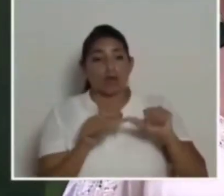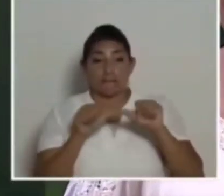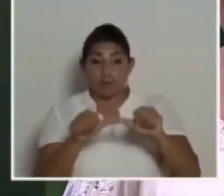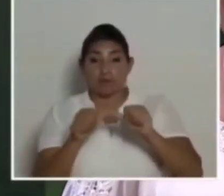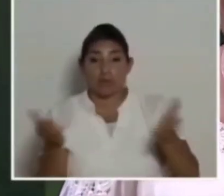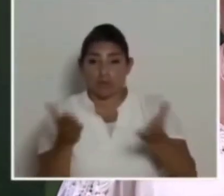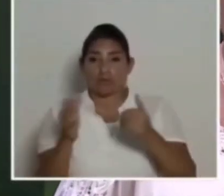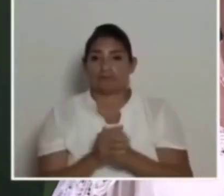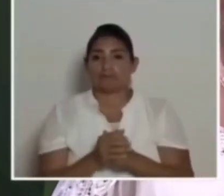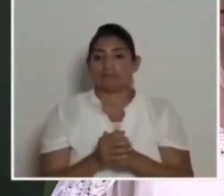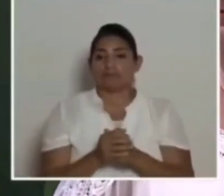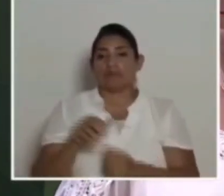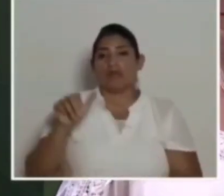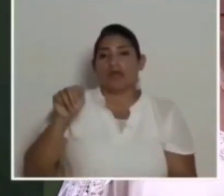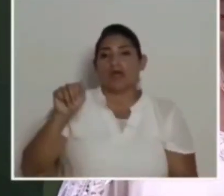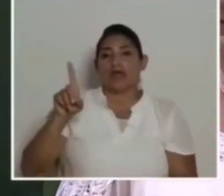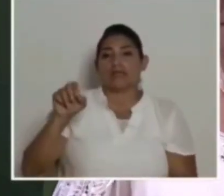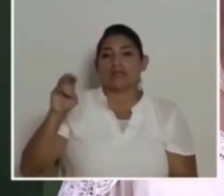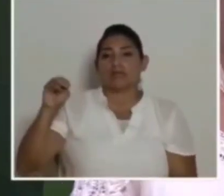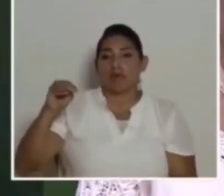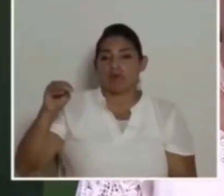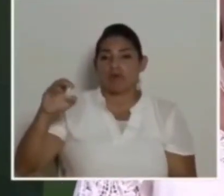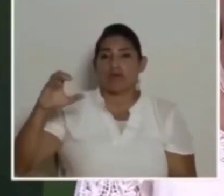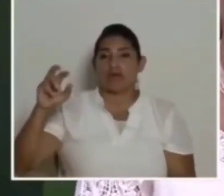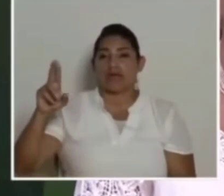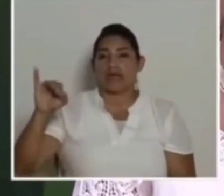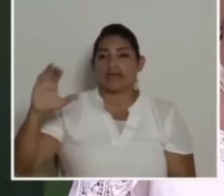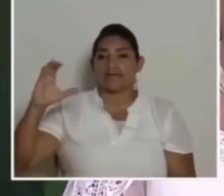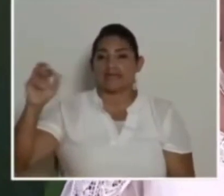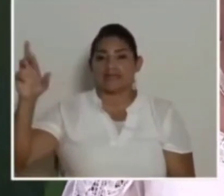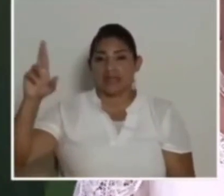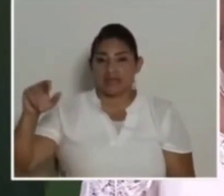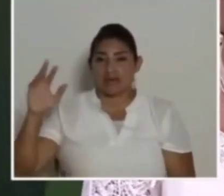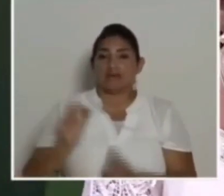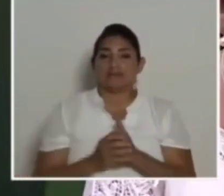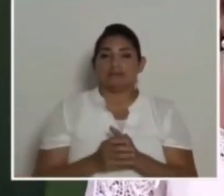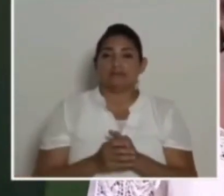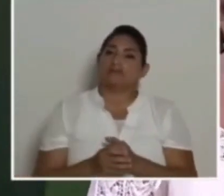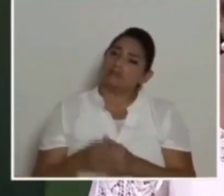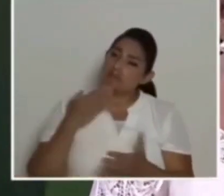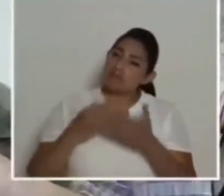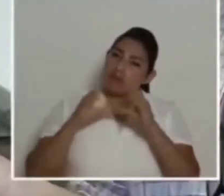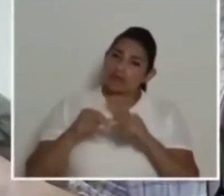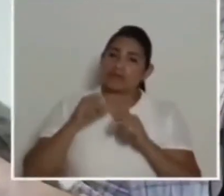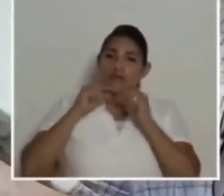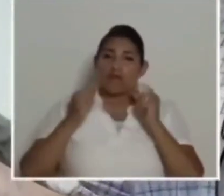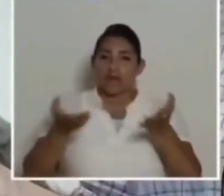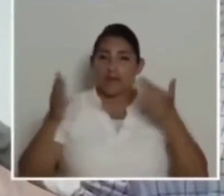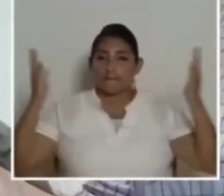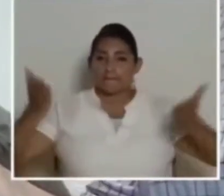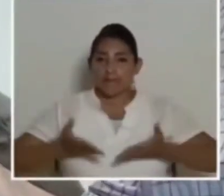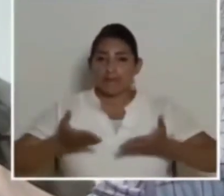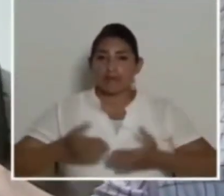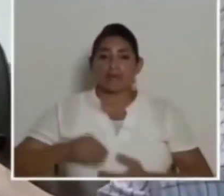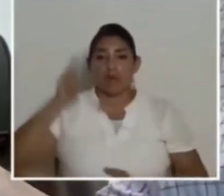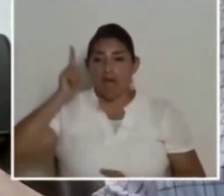Continuamos, por favor. Continuamos con Andrés Mora de Noticias Caribe CR. Don Rodrigo, muy buenas tardes y bienvenido a Limón